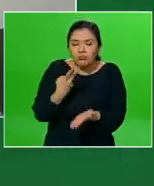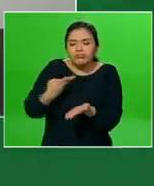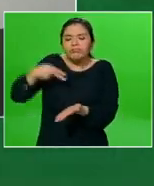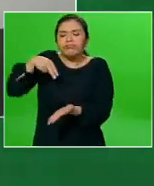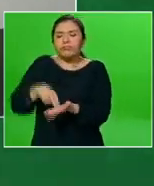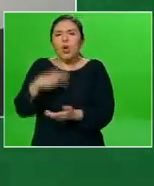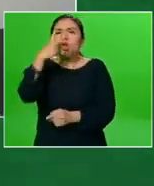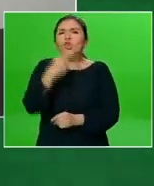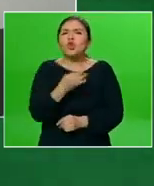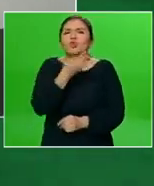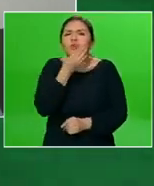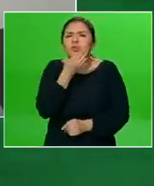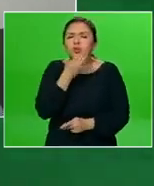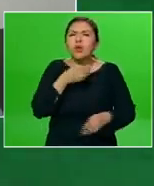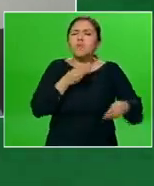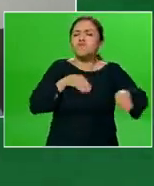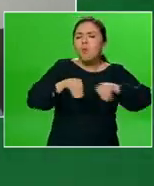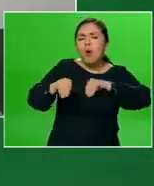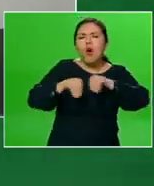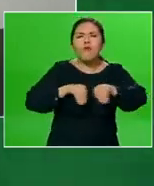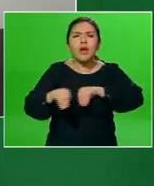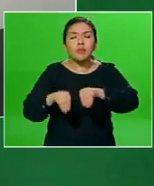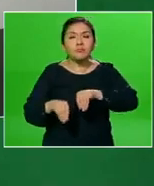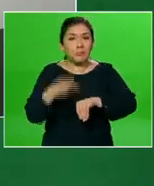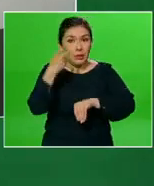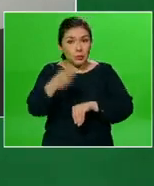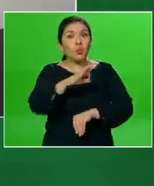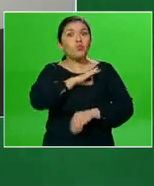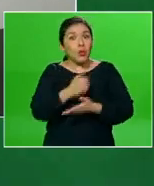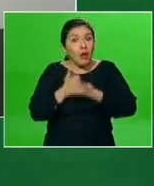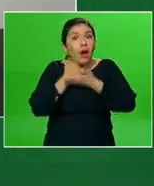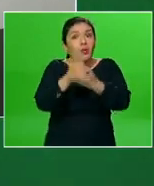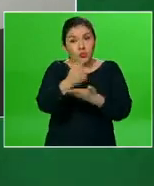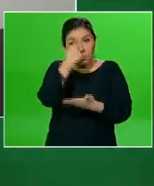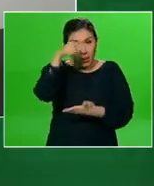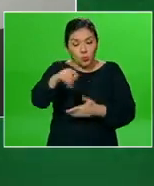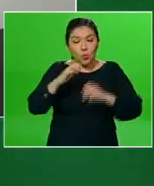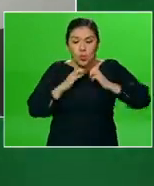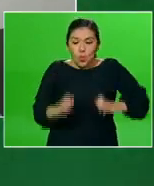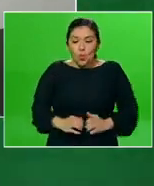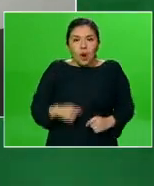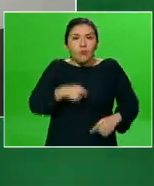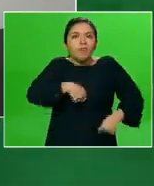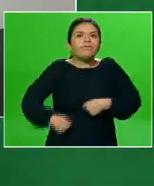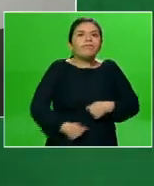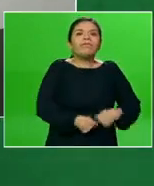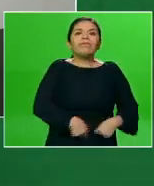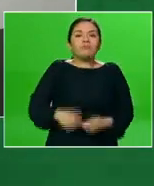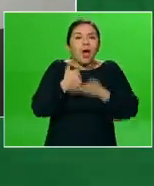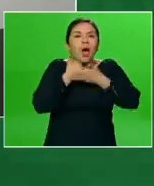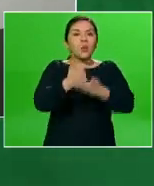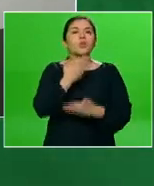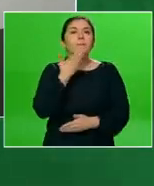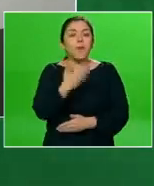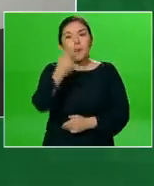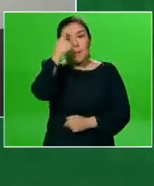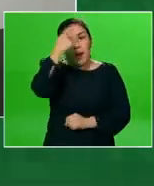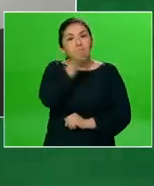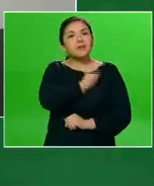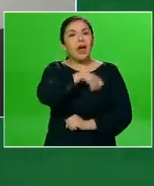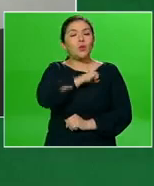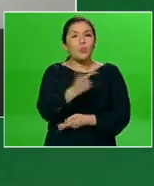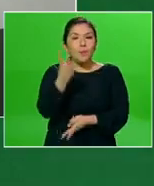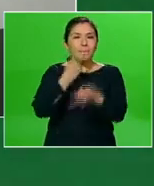tener nosotros un beneficio grande hacia nuestro metabolismo y también hacia nuestra salud